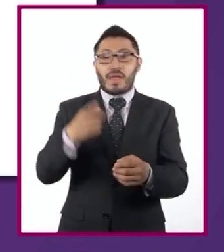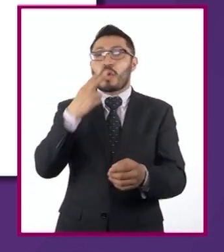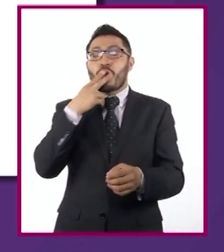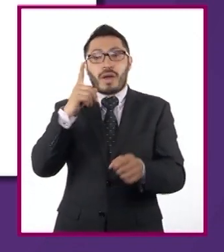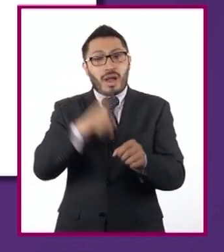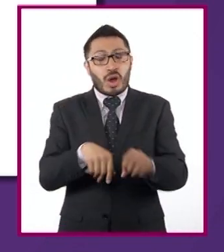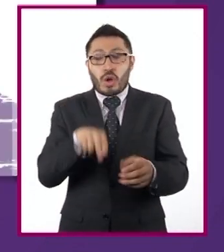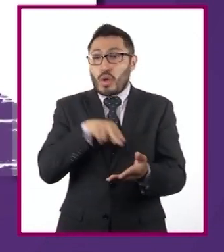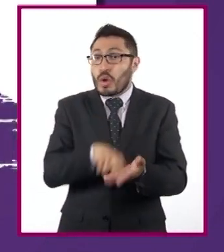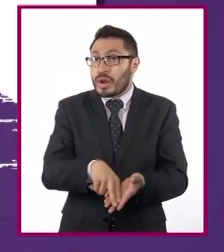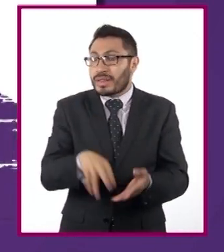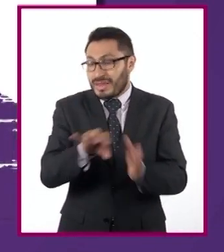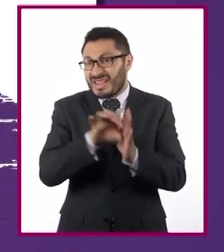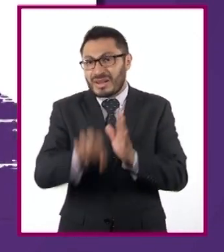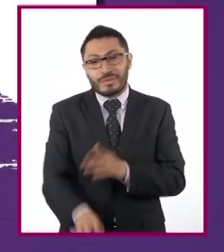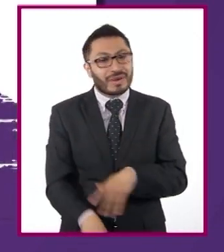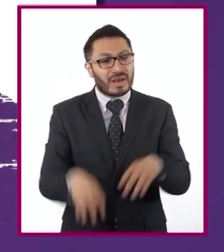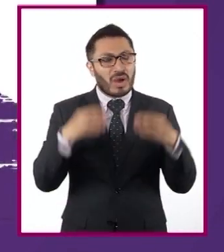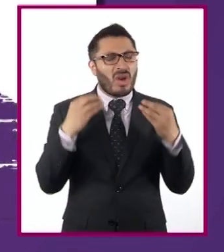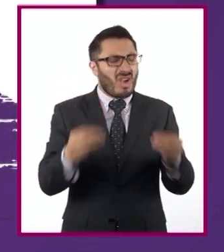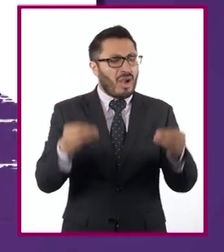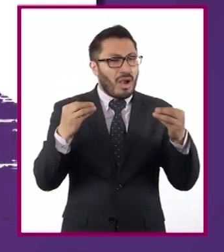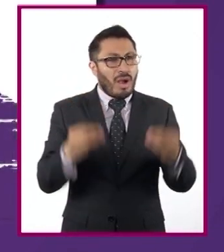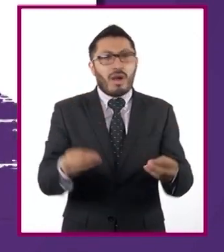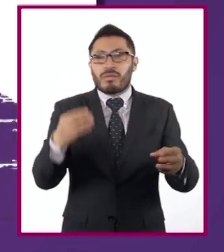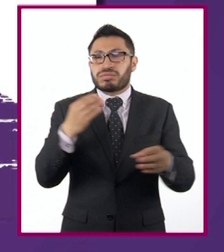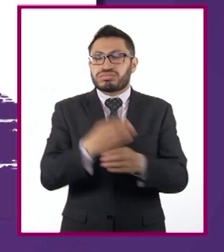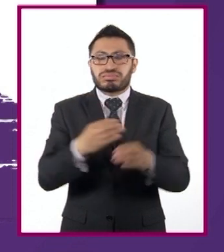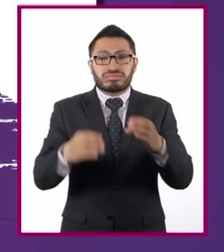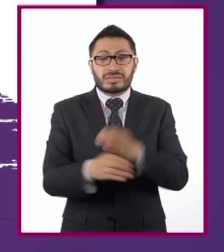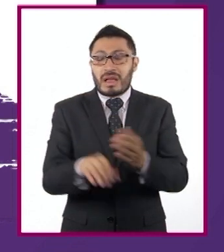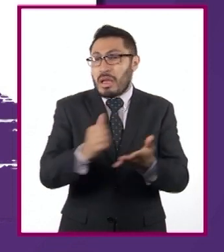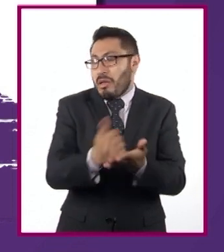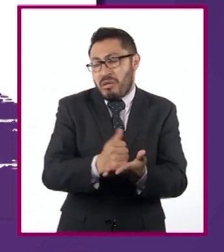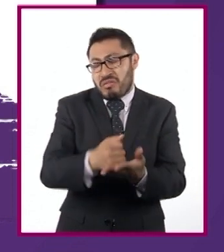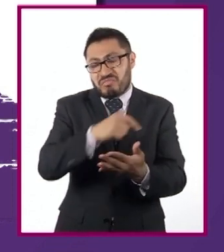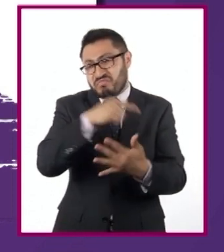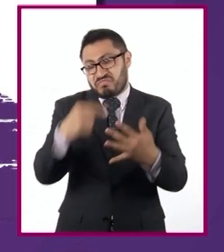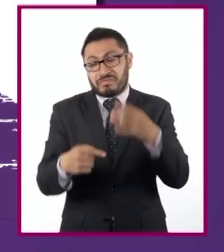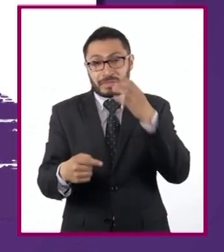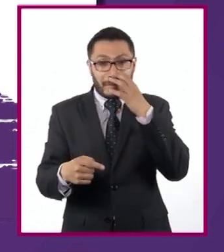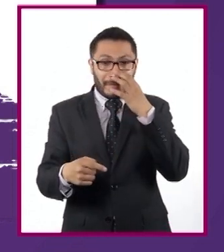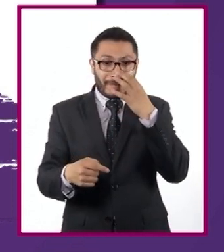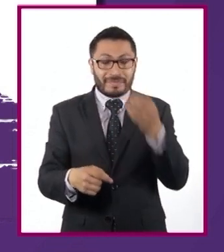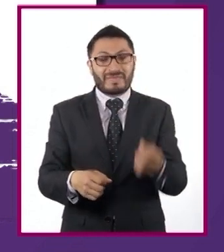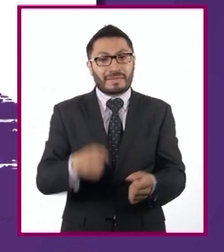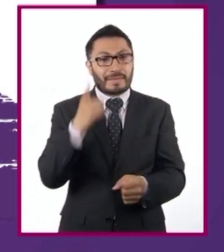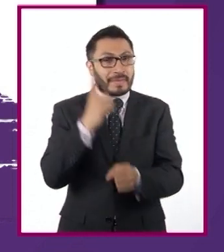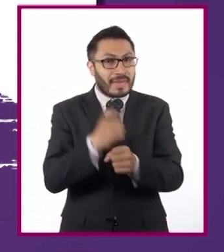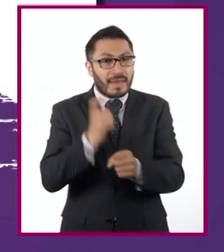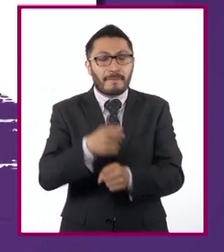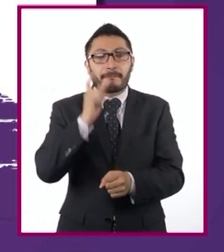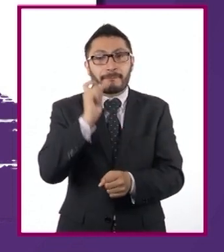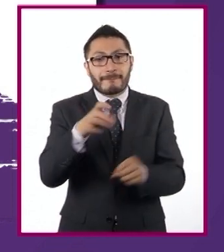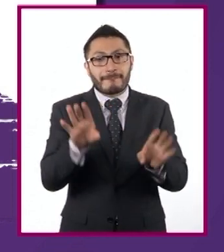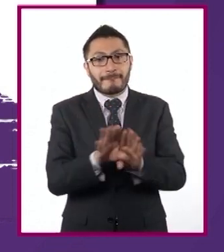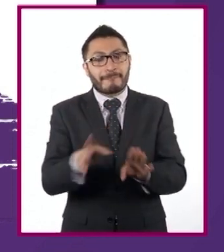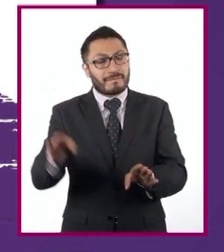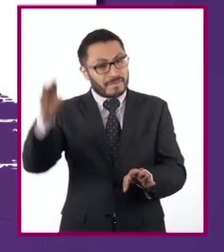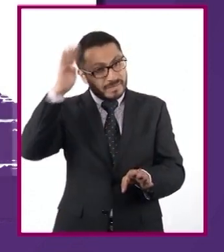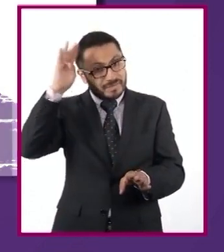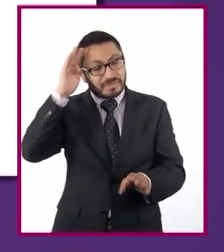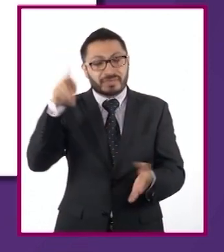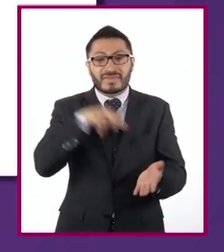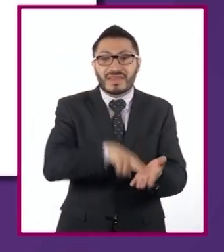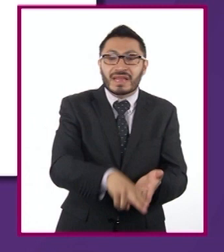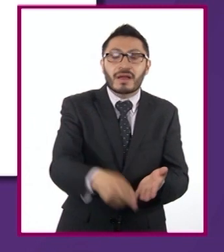color negro en la gran mayoría de sus envases. En primera instancia, se podría pensar que el